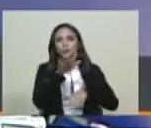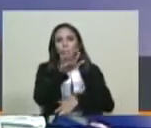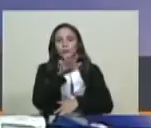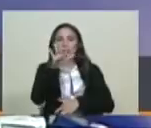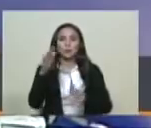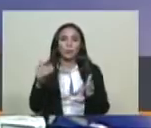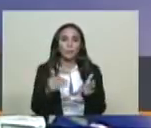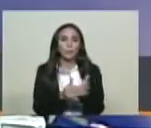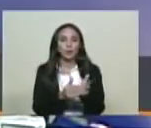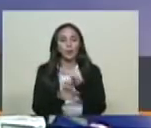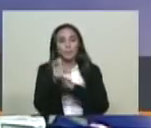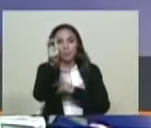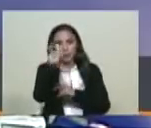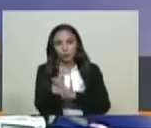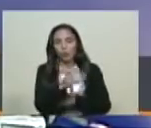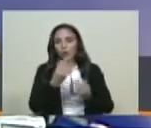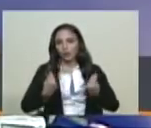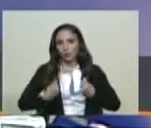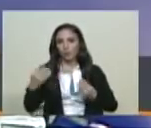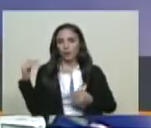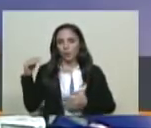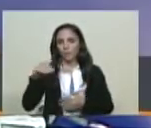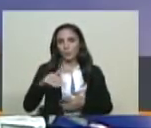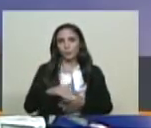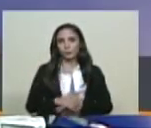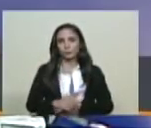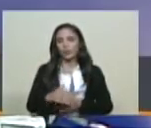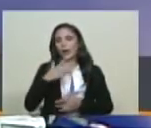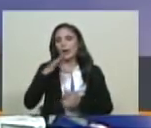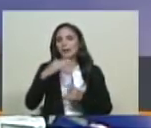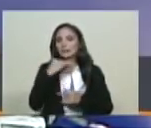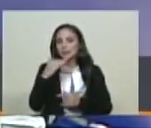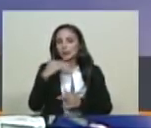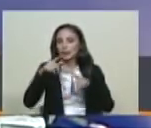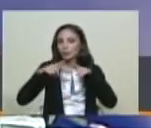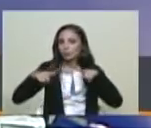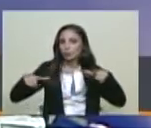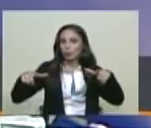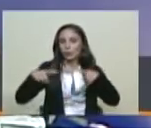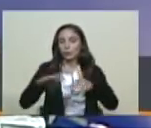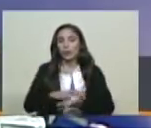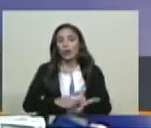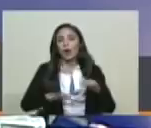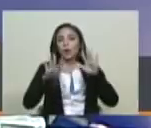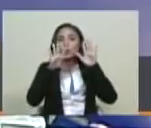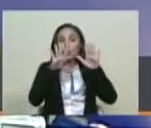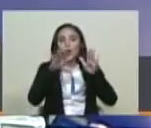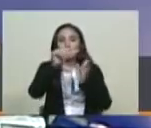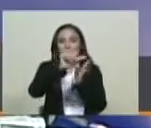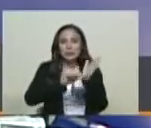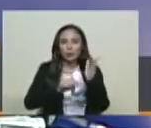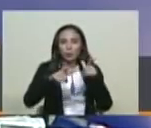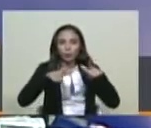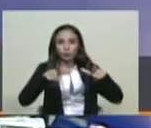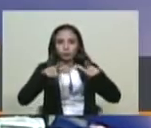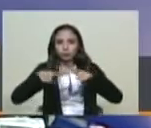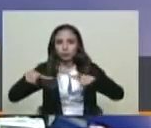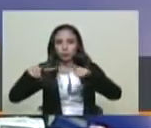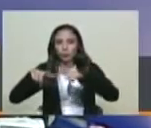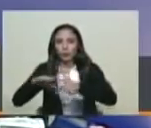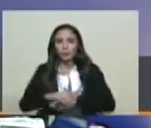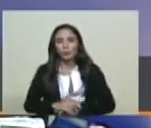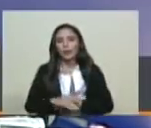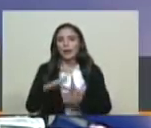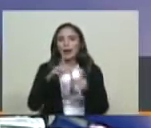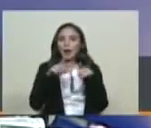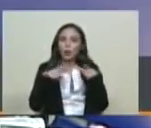1.855.000 compatriotas. Las áreas rehabilitadas, 9 quirófanos, la sala de recuperación